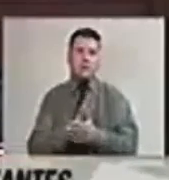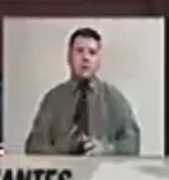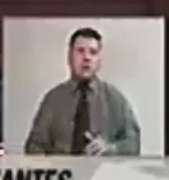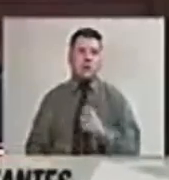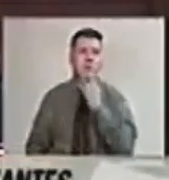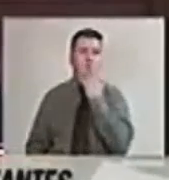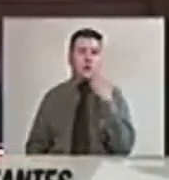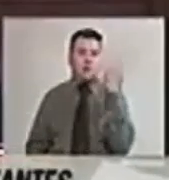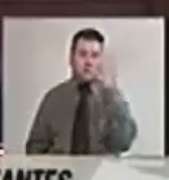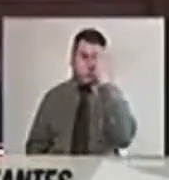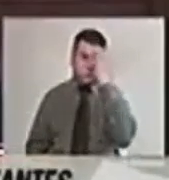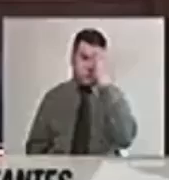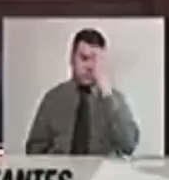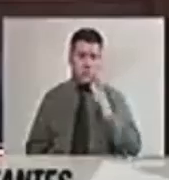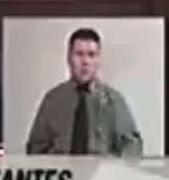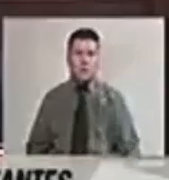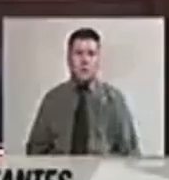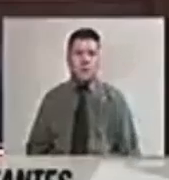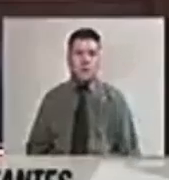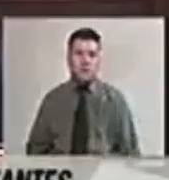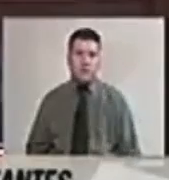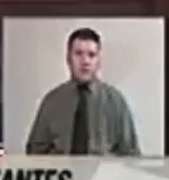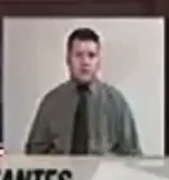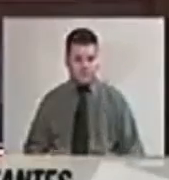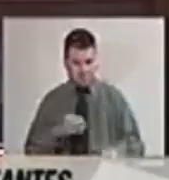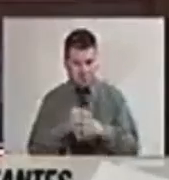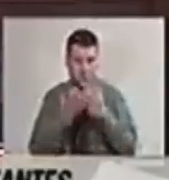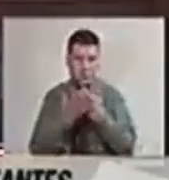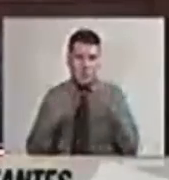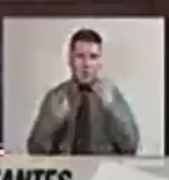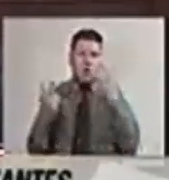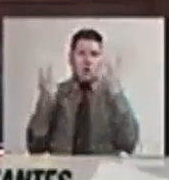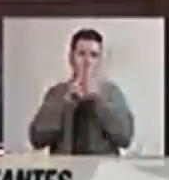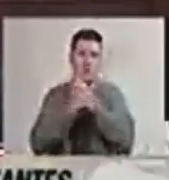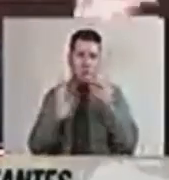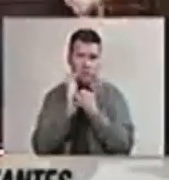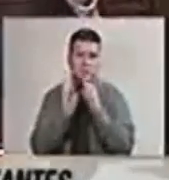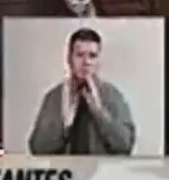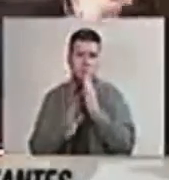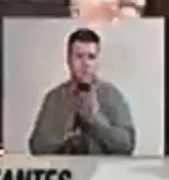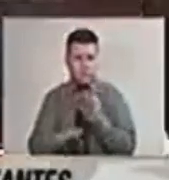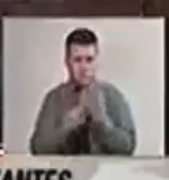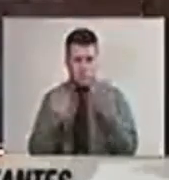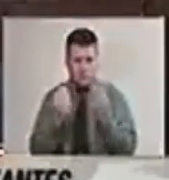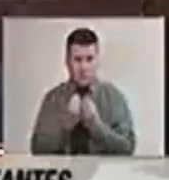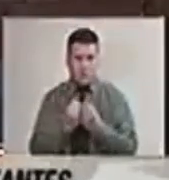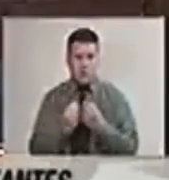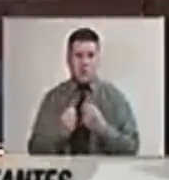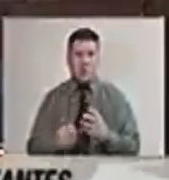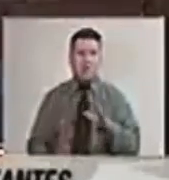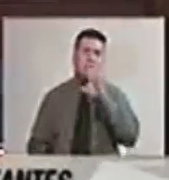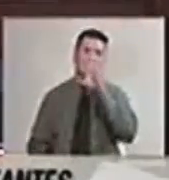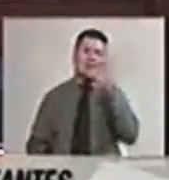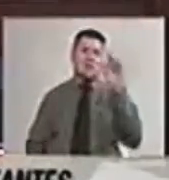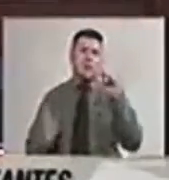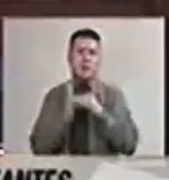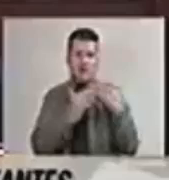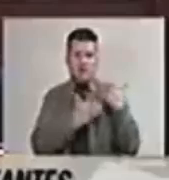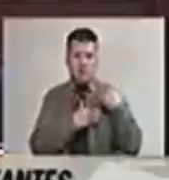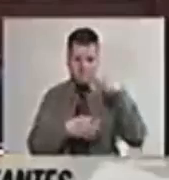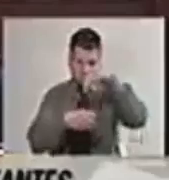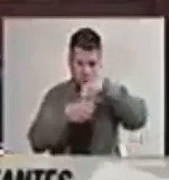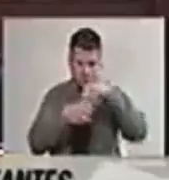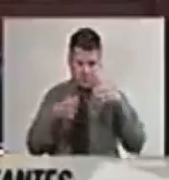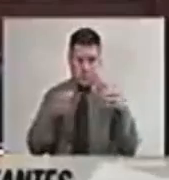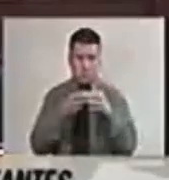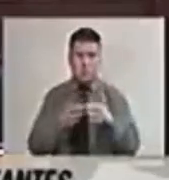Nicolás Maduro, y ustedes lo escucharon el día de ayer, agregar un elemento de violencia al pretender tener una milicia de 500.000 funcionarios